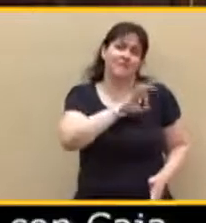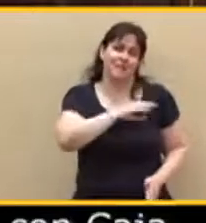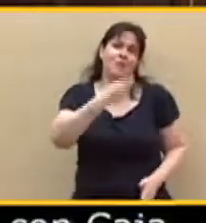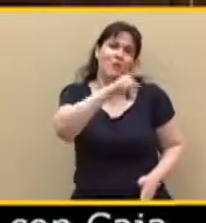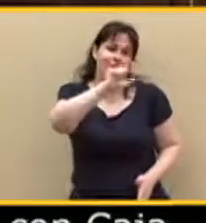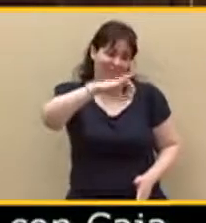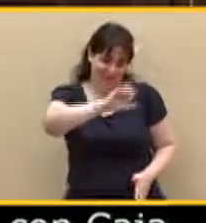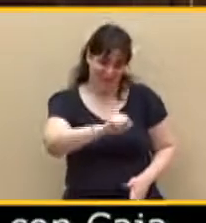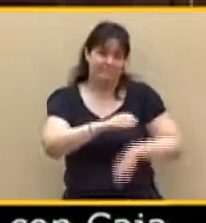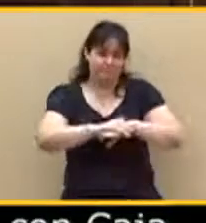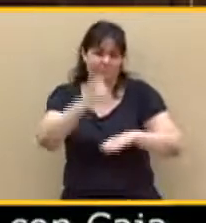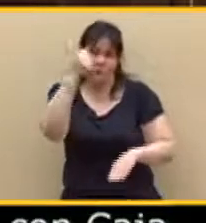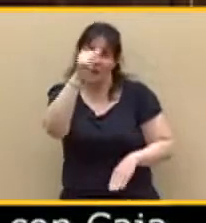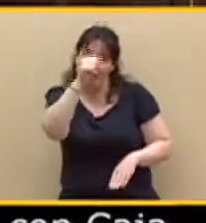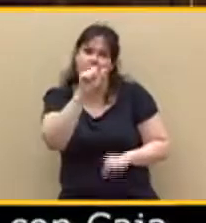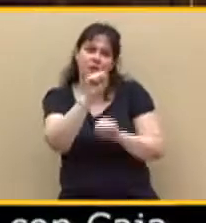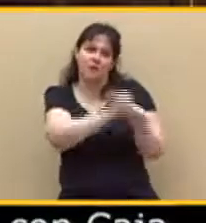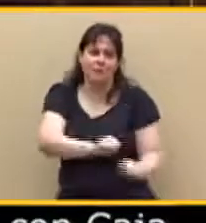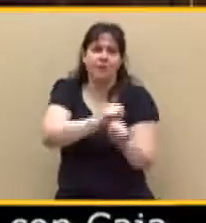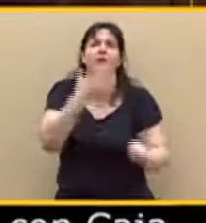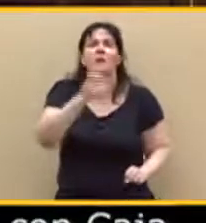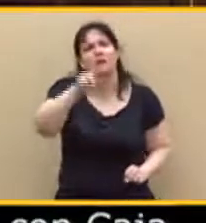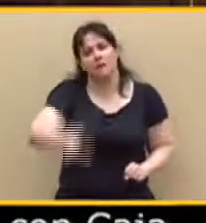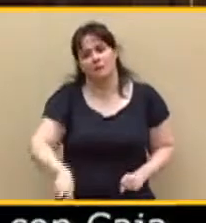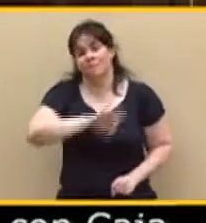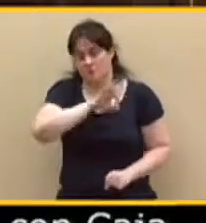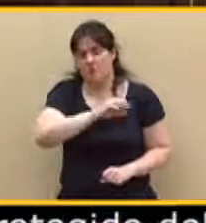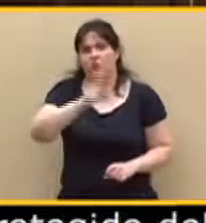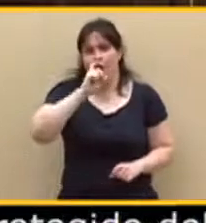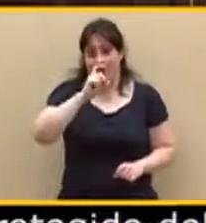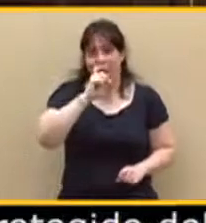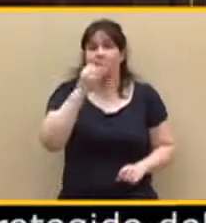protegido del señor Aznar. Bueno, pues hoy todo ese negocio de FCC